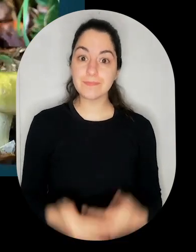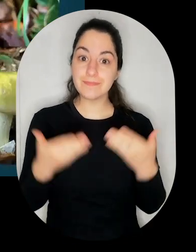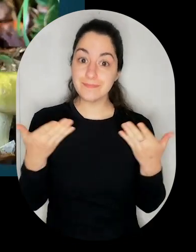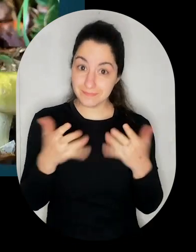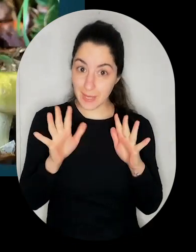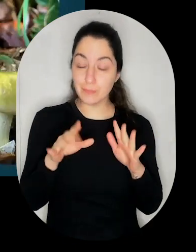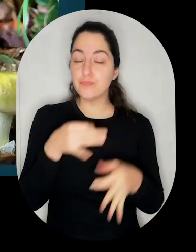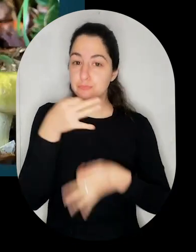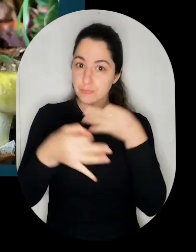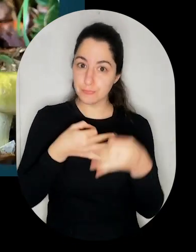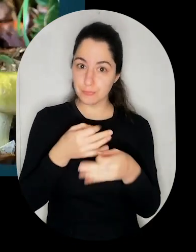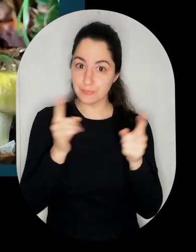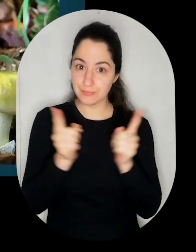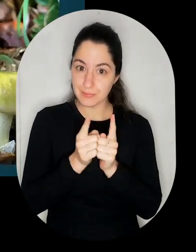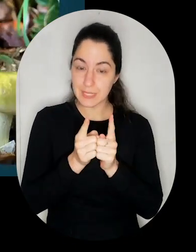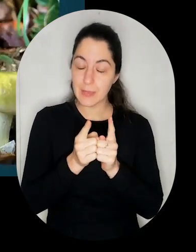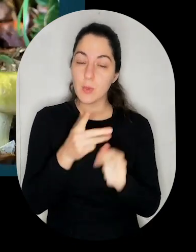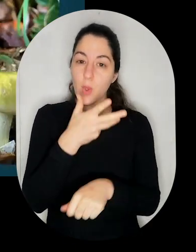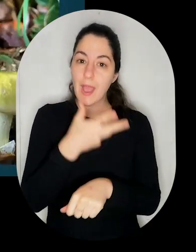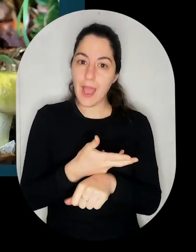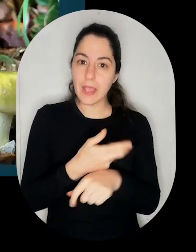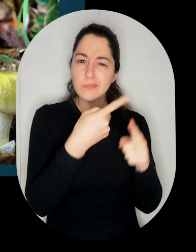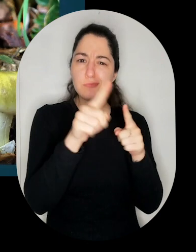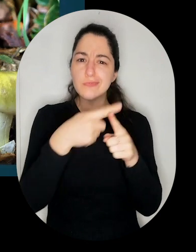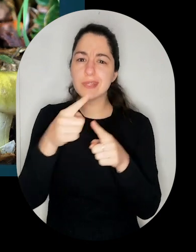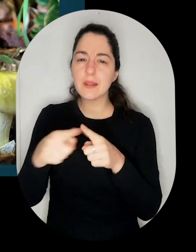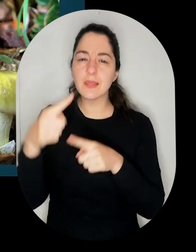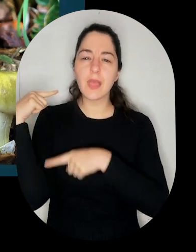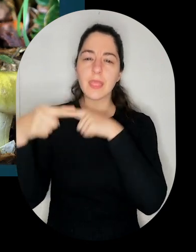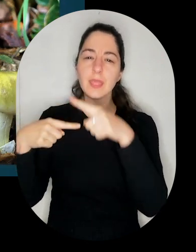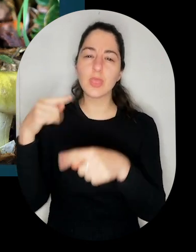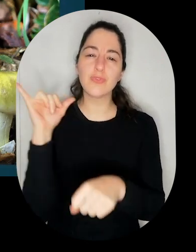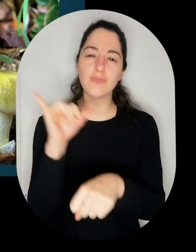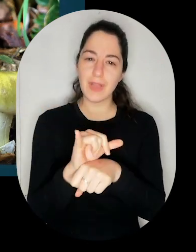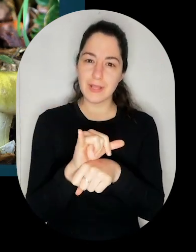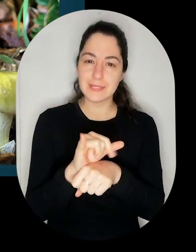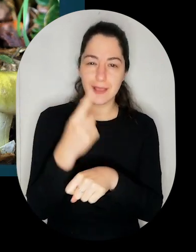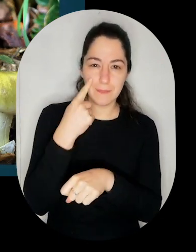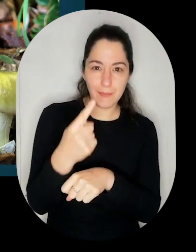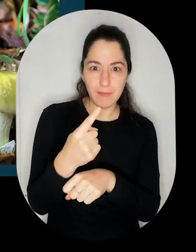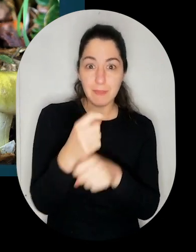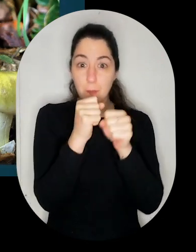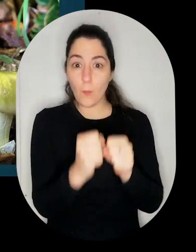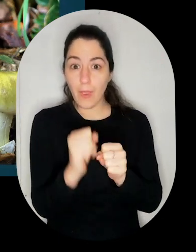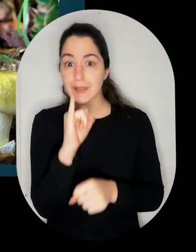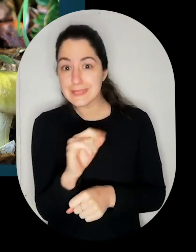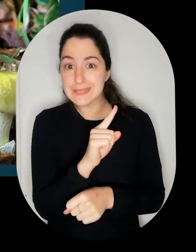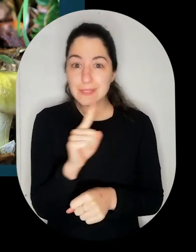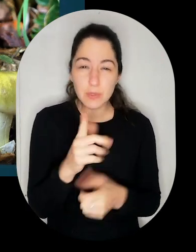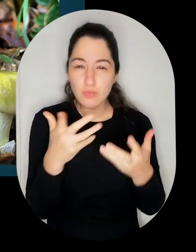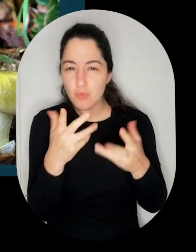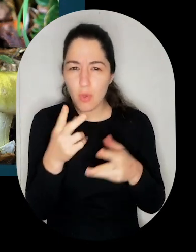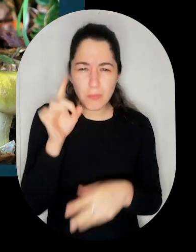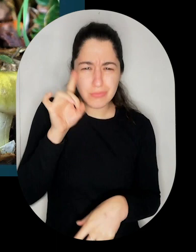Ahora, a raíz de lo anterior, existen muchos mitos como para tratar de diferenciar qué es lo que sí se puede de lo que no se puede